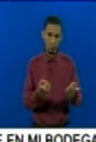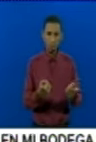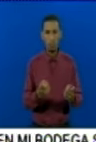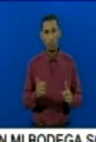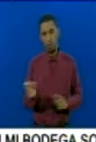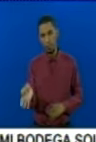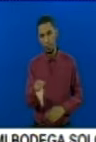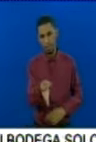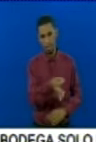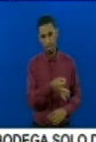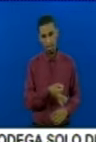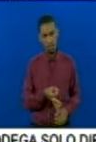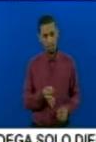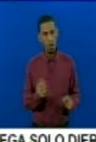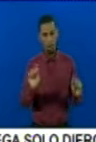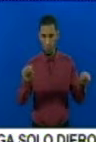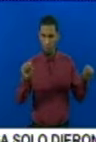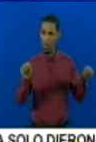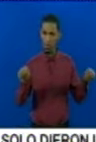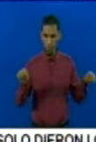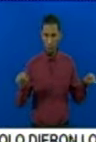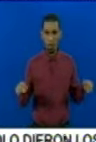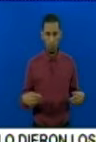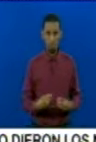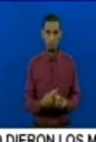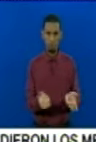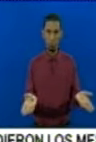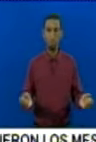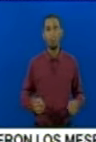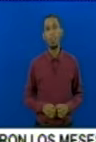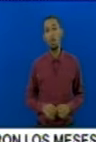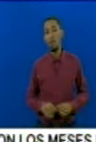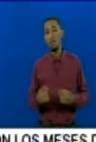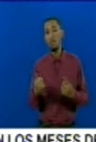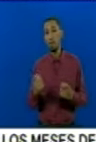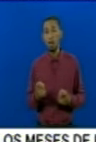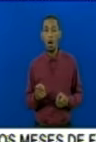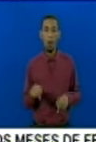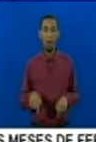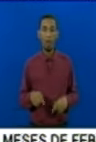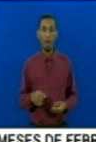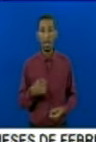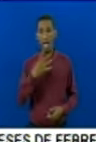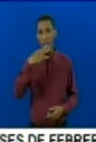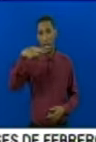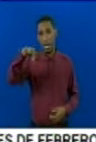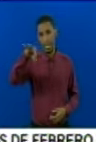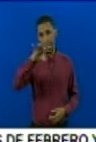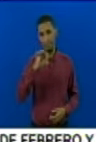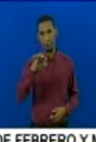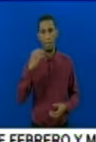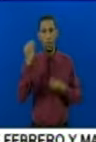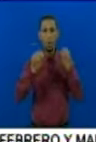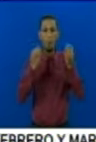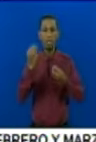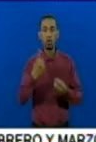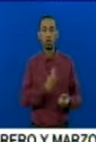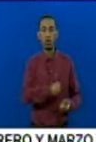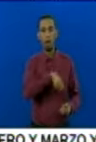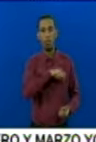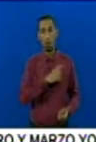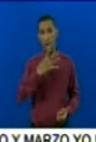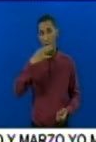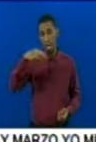los municipios, pero hay compota para avanzar. Y lo más atrasado que tenemos es la sal, otra preocupación de la población. Realmente